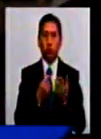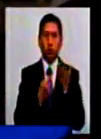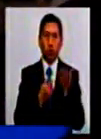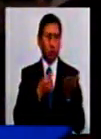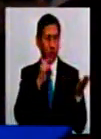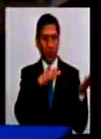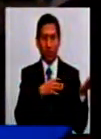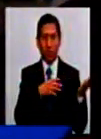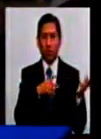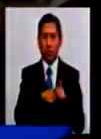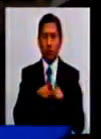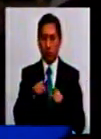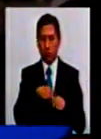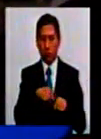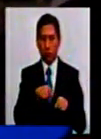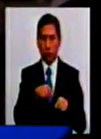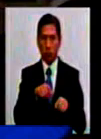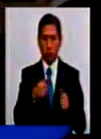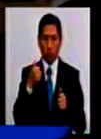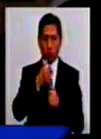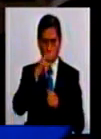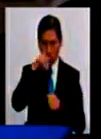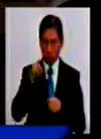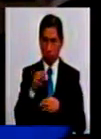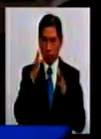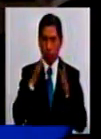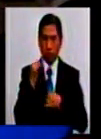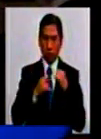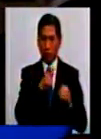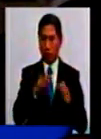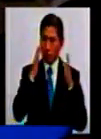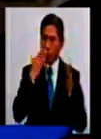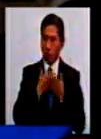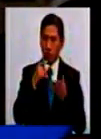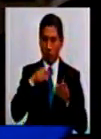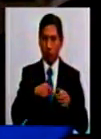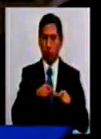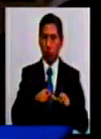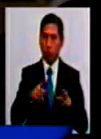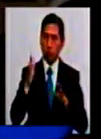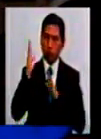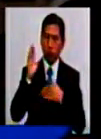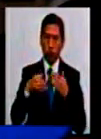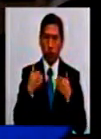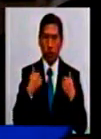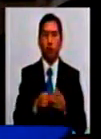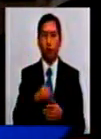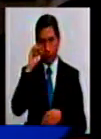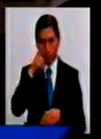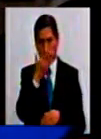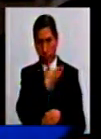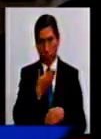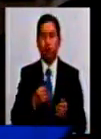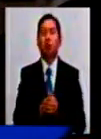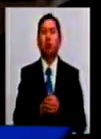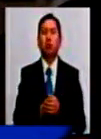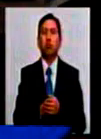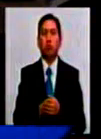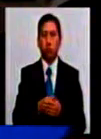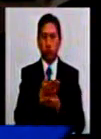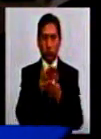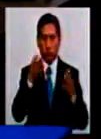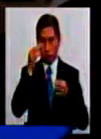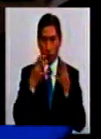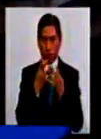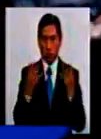de Chile presidida por el ministro Robert Ampuero por su cortesía y consideración durante esta vista oral. Señor presidente, señorías,